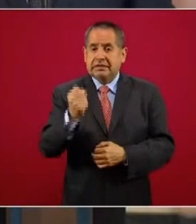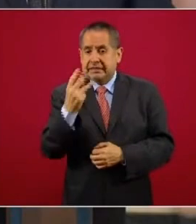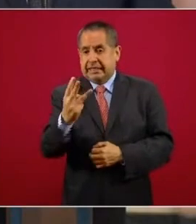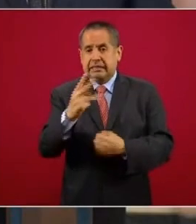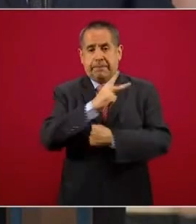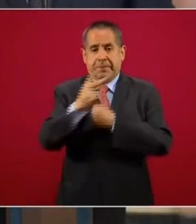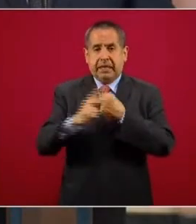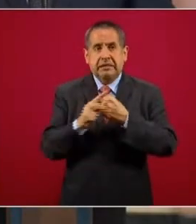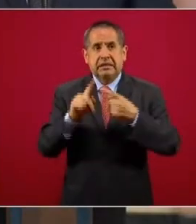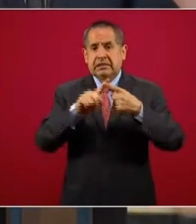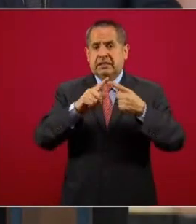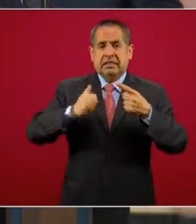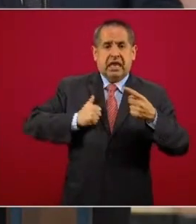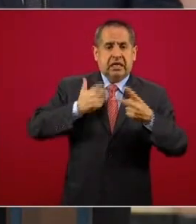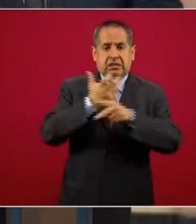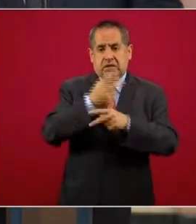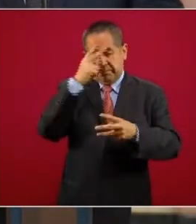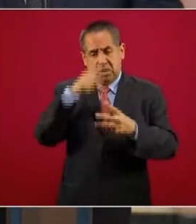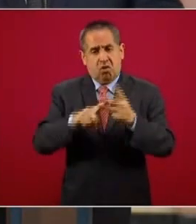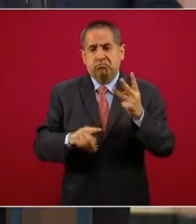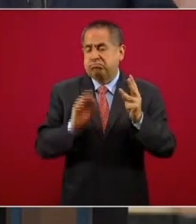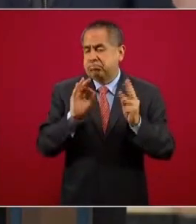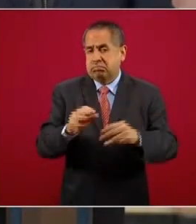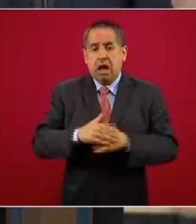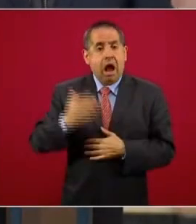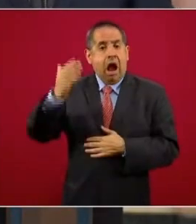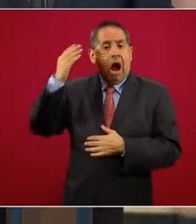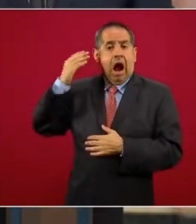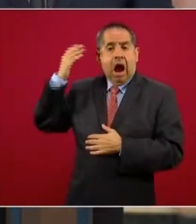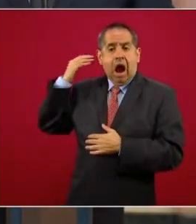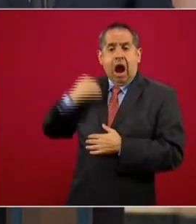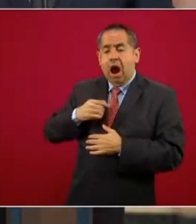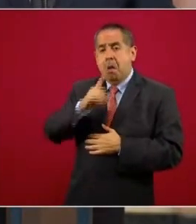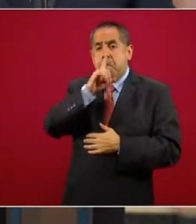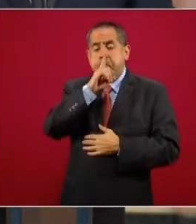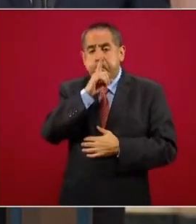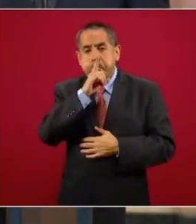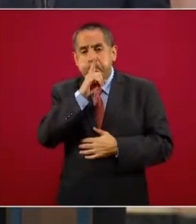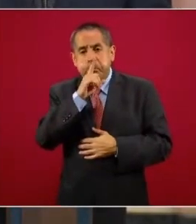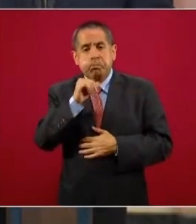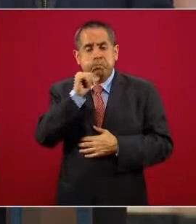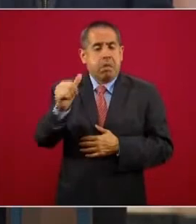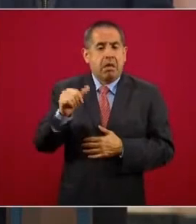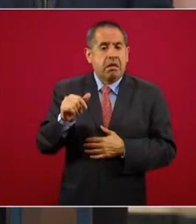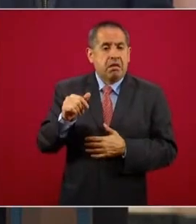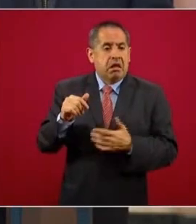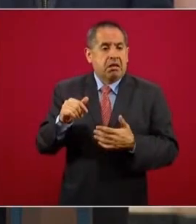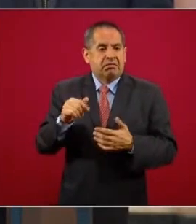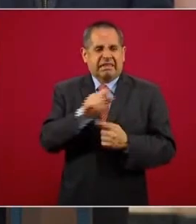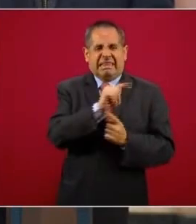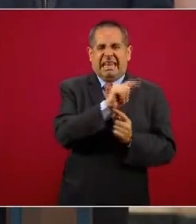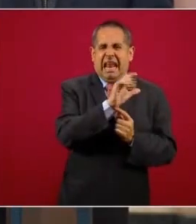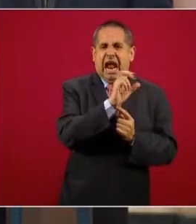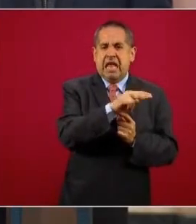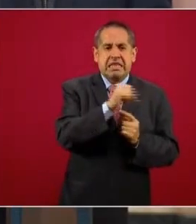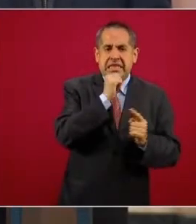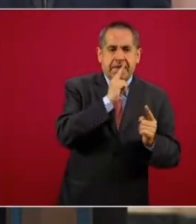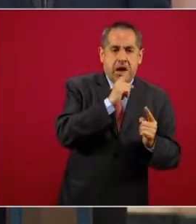países esto no se contemplaba en el anterior tratado